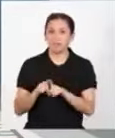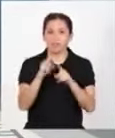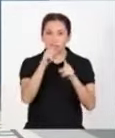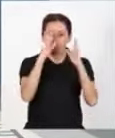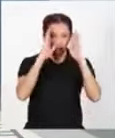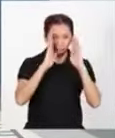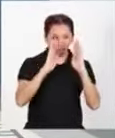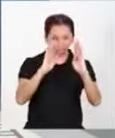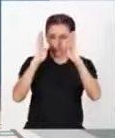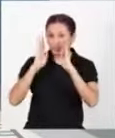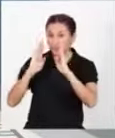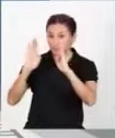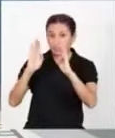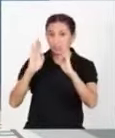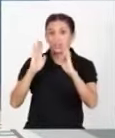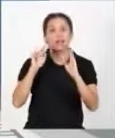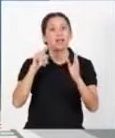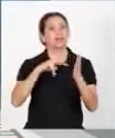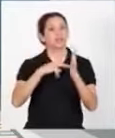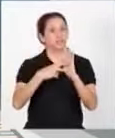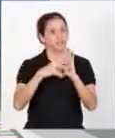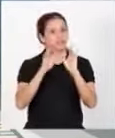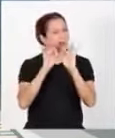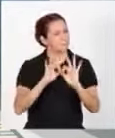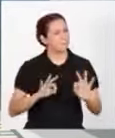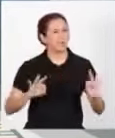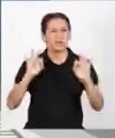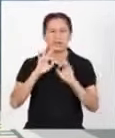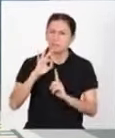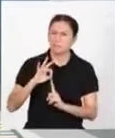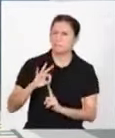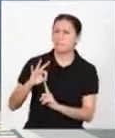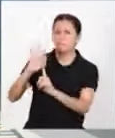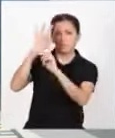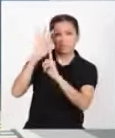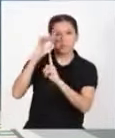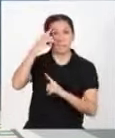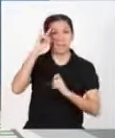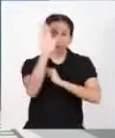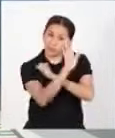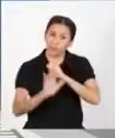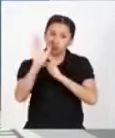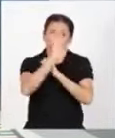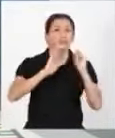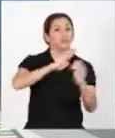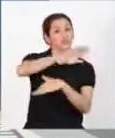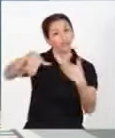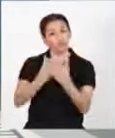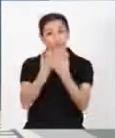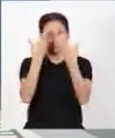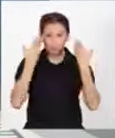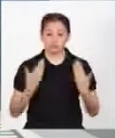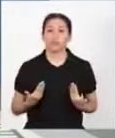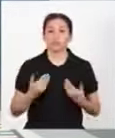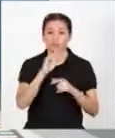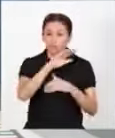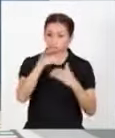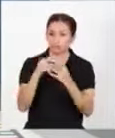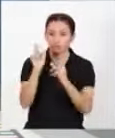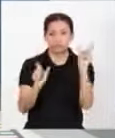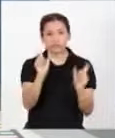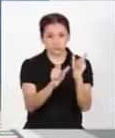y estar atentos es fundamental para la seguridad de todas y